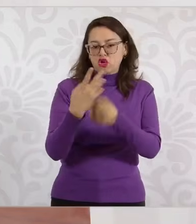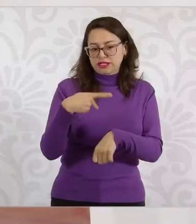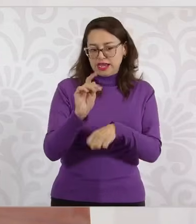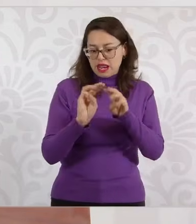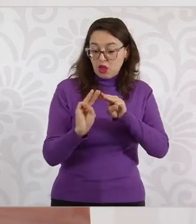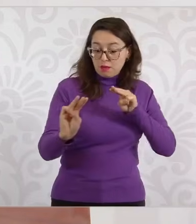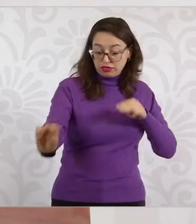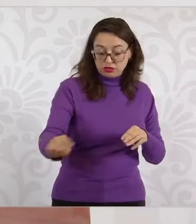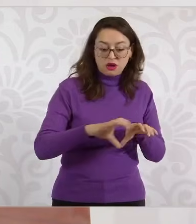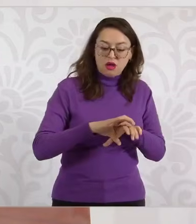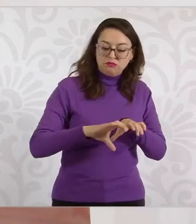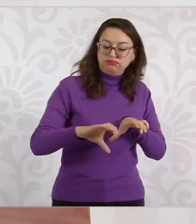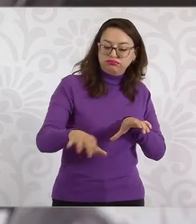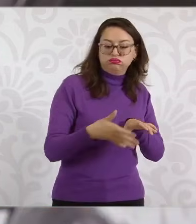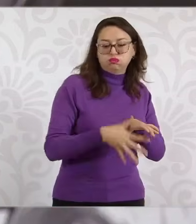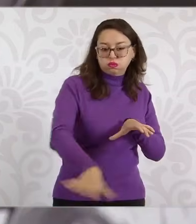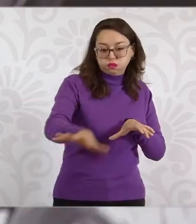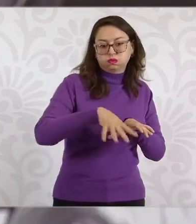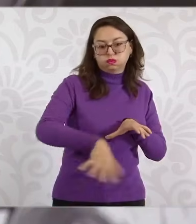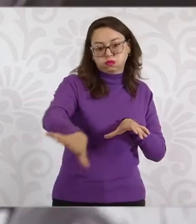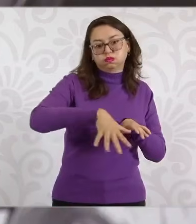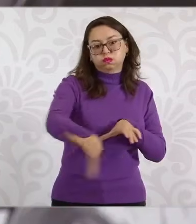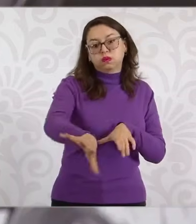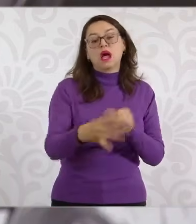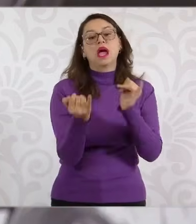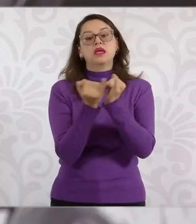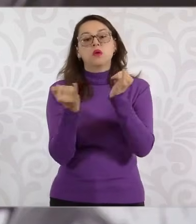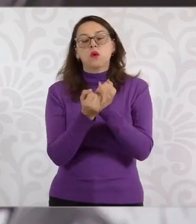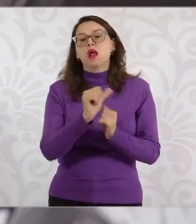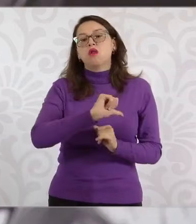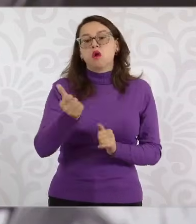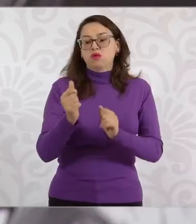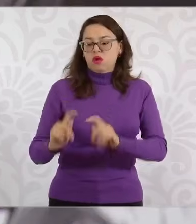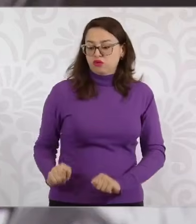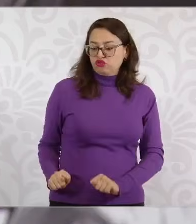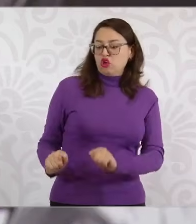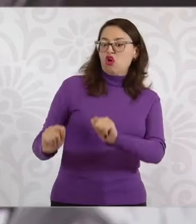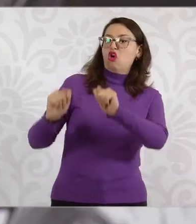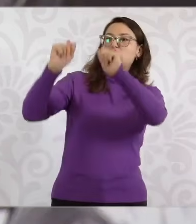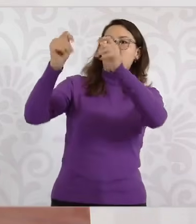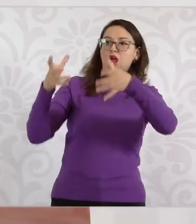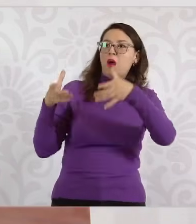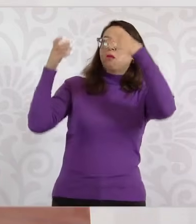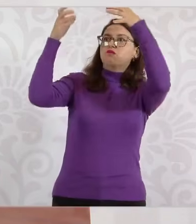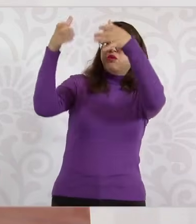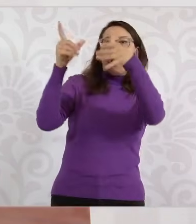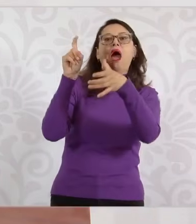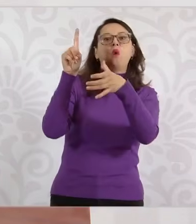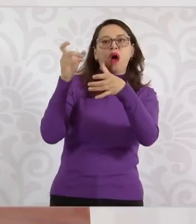kilómetros. También se están construyendo tanques elevados y se está llevando a cabo un proyecto